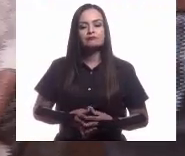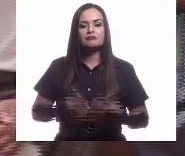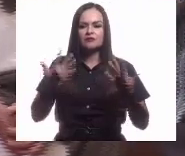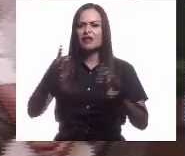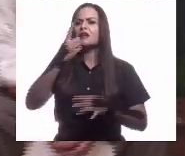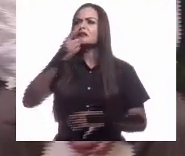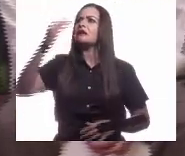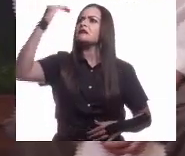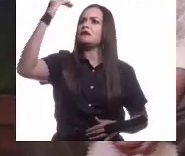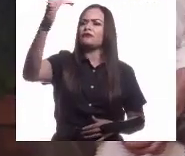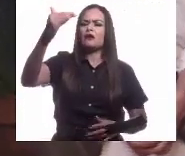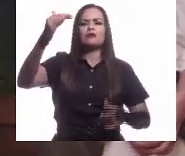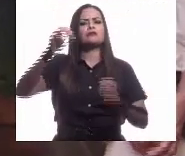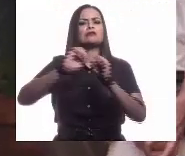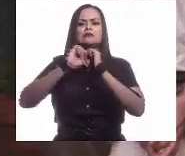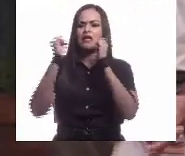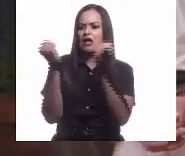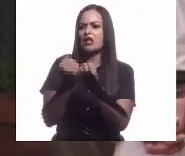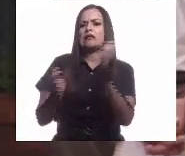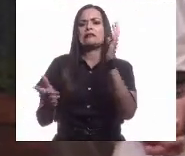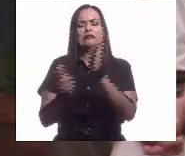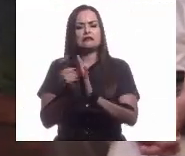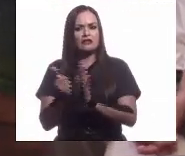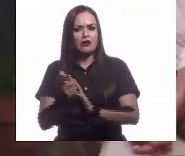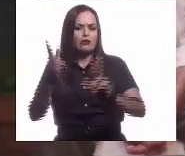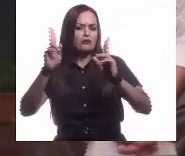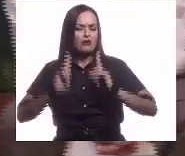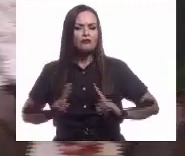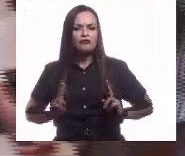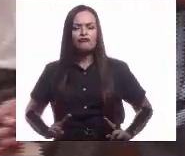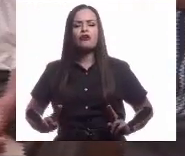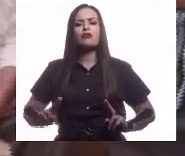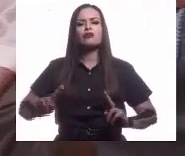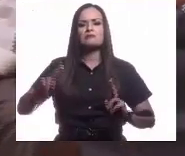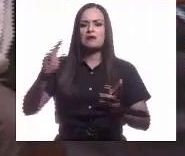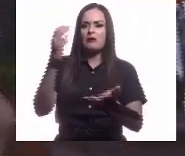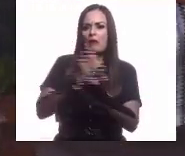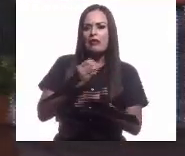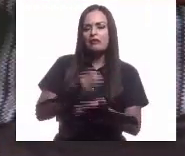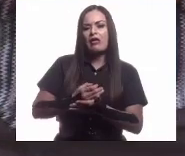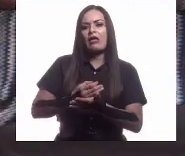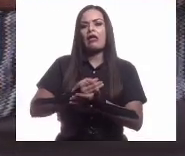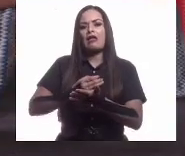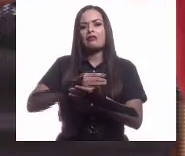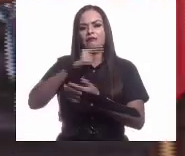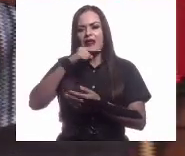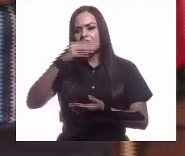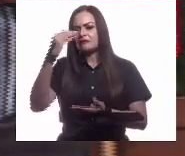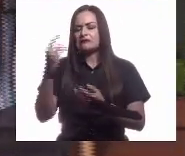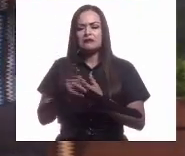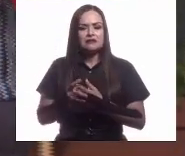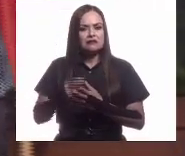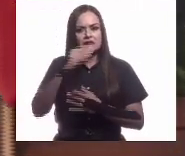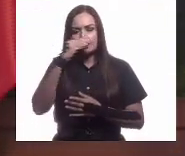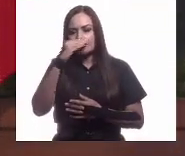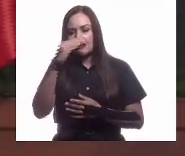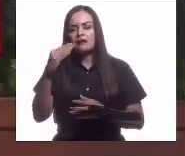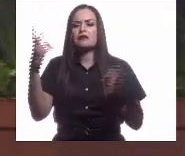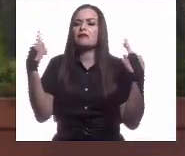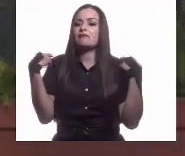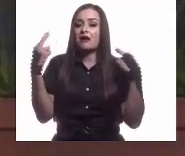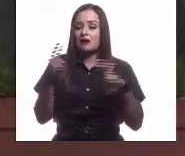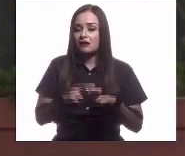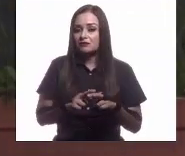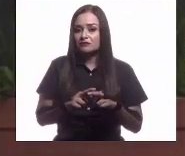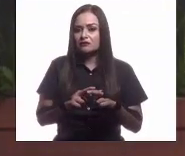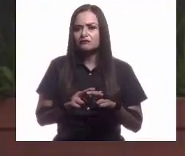hemos hecho, cuántas aulas construimos, de los uniformes y los útiles que damos de manera gratuita, de la calidad de nuestros maestros.